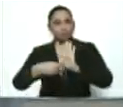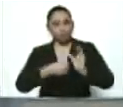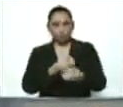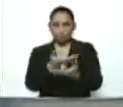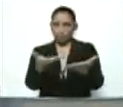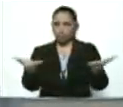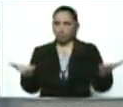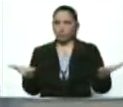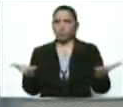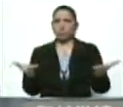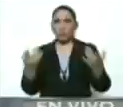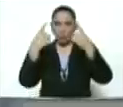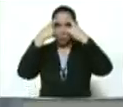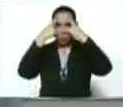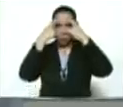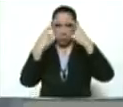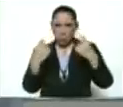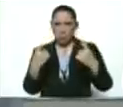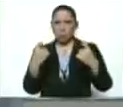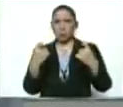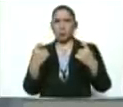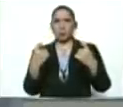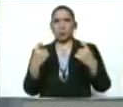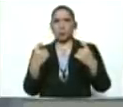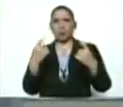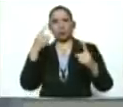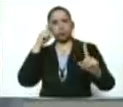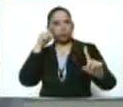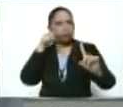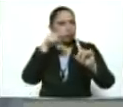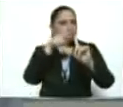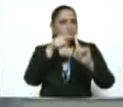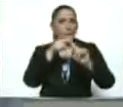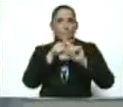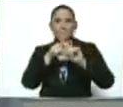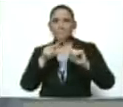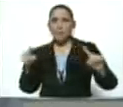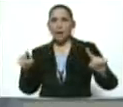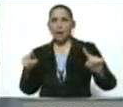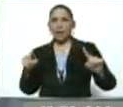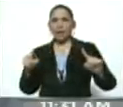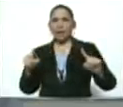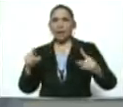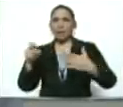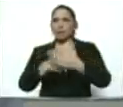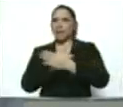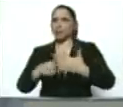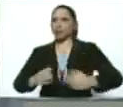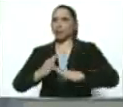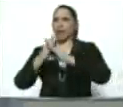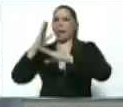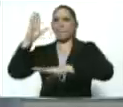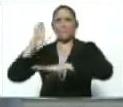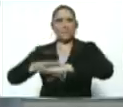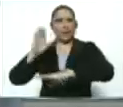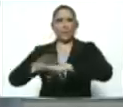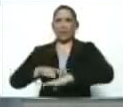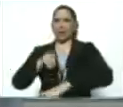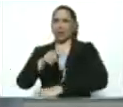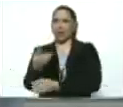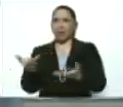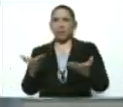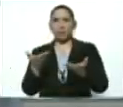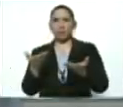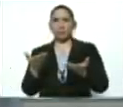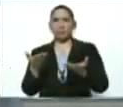su profesionalismo, su objetividad para sancionar hechos como este que